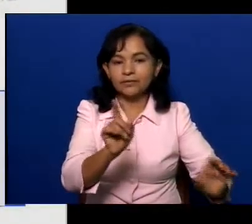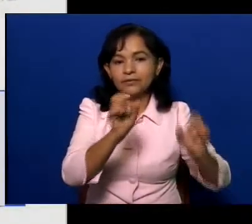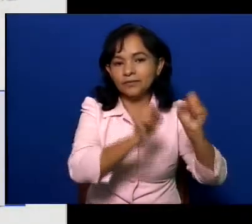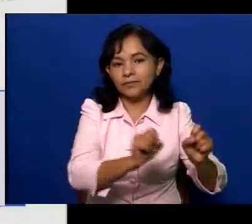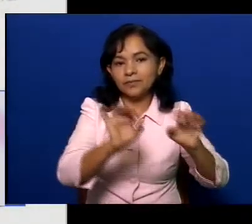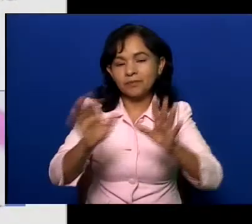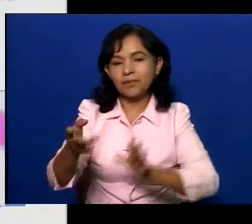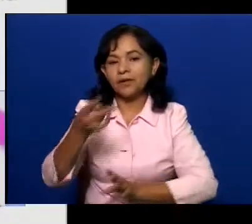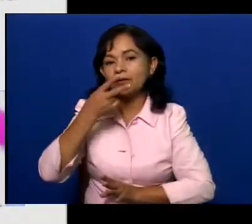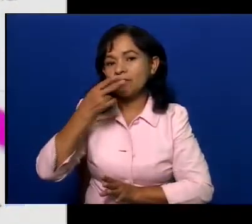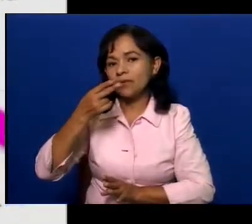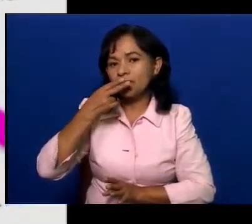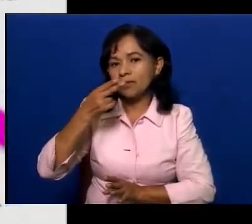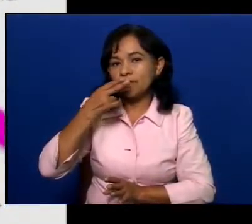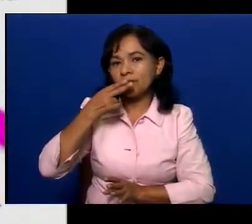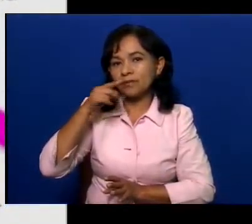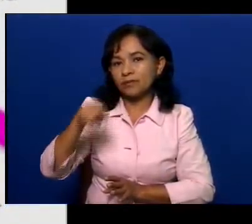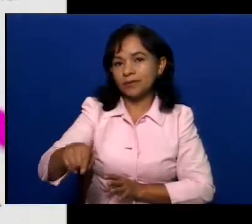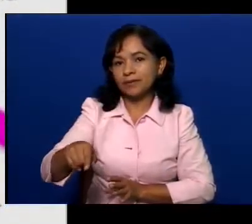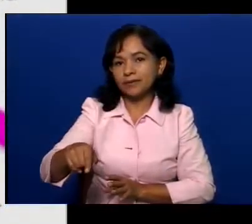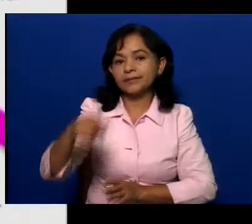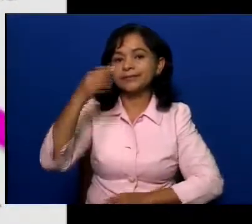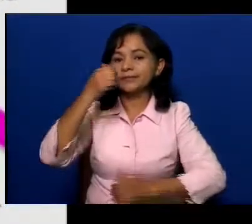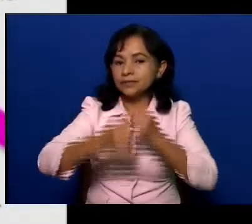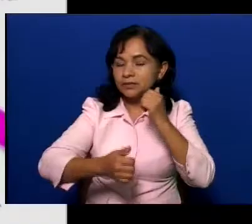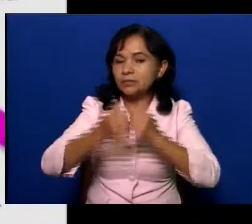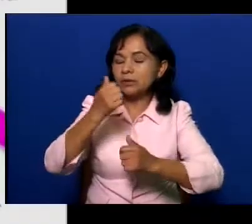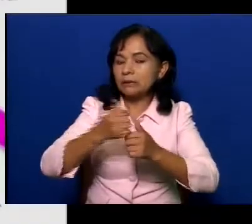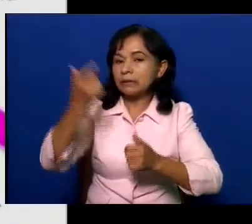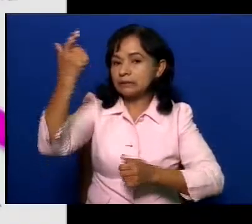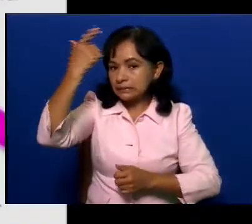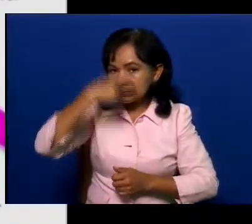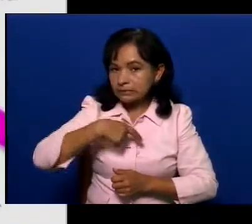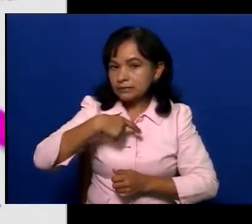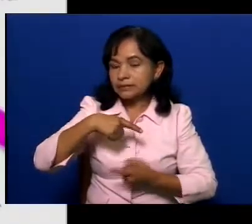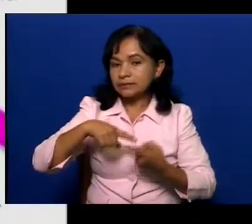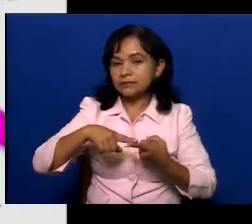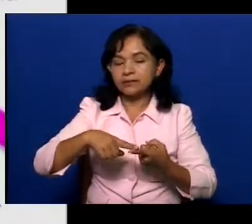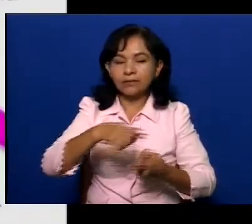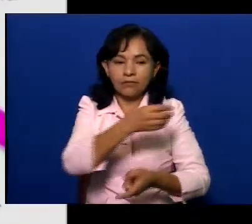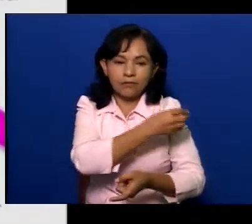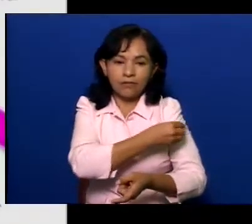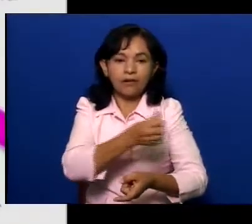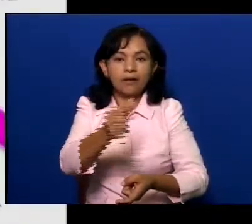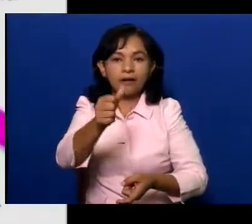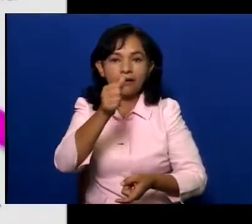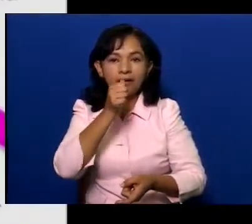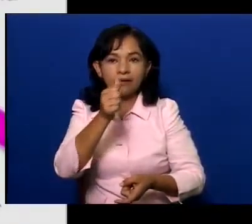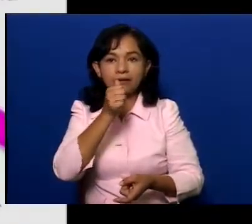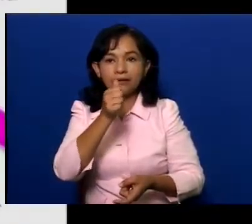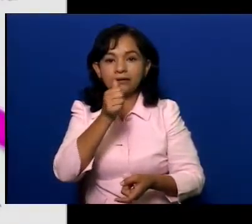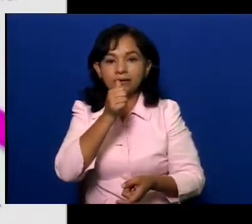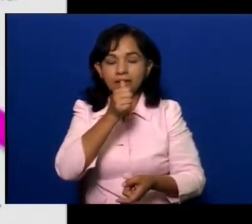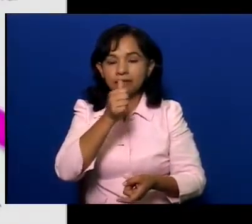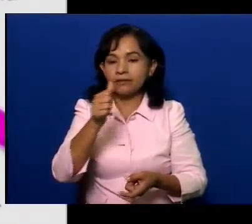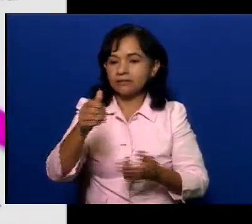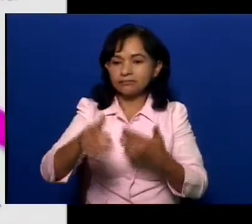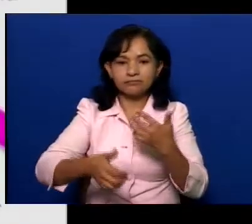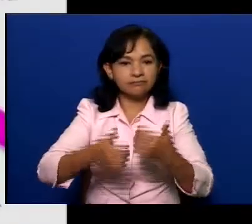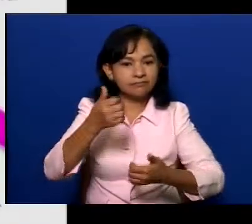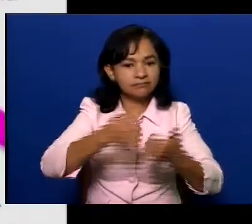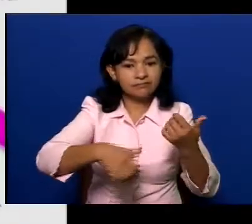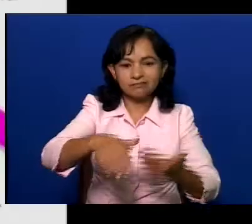un familiar, cuando hay una persona de la familia con cáncer. Creo que es un trabajo de todo, como usted dice, diputada, de